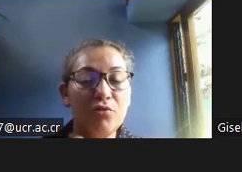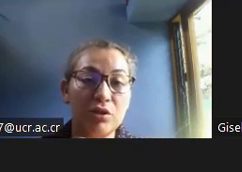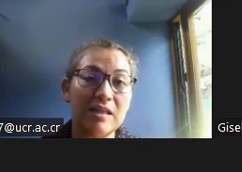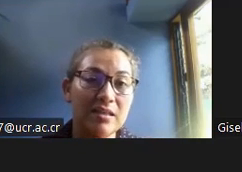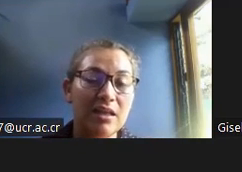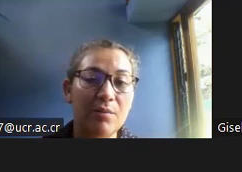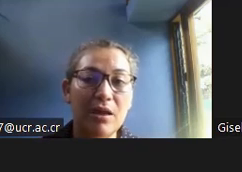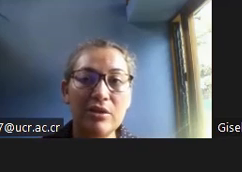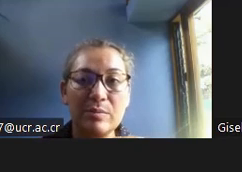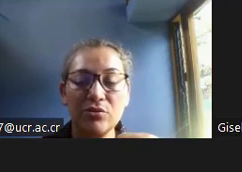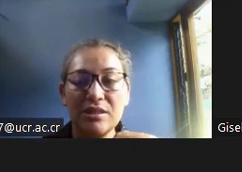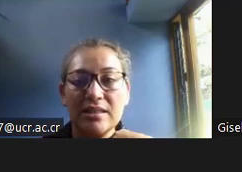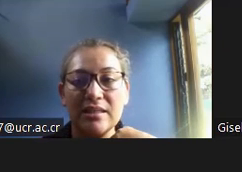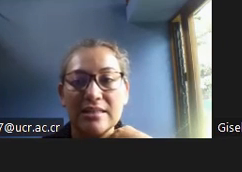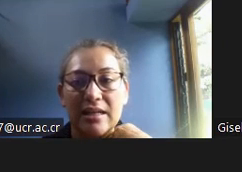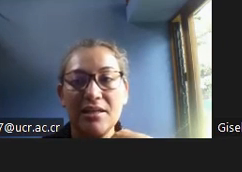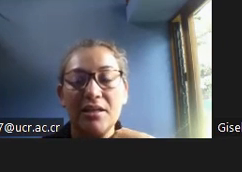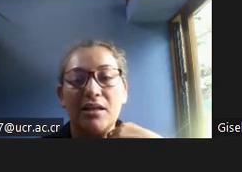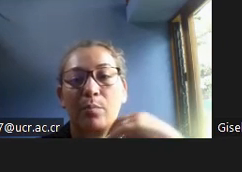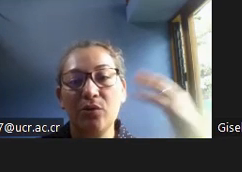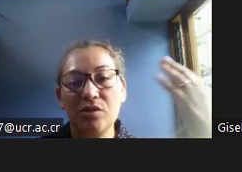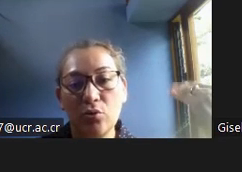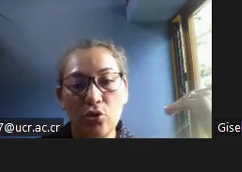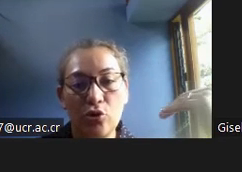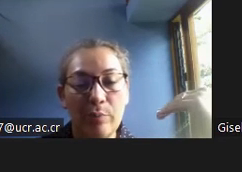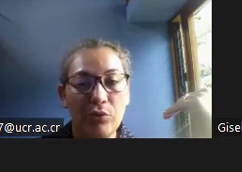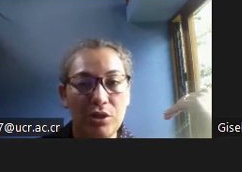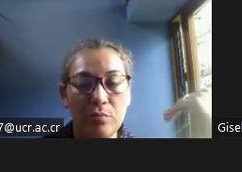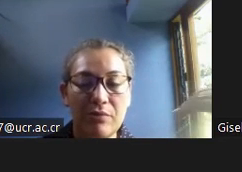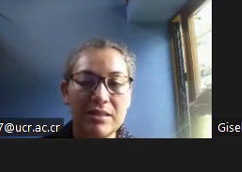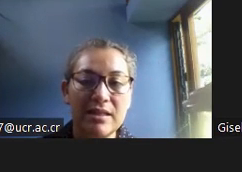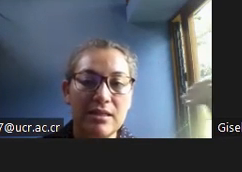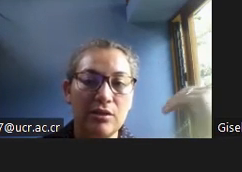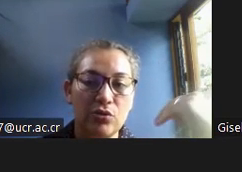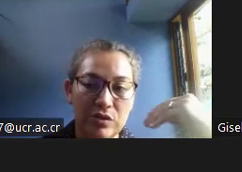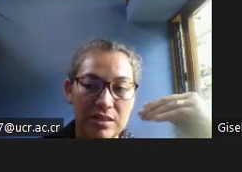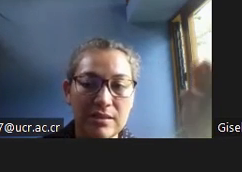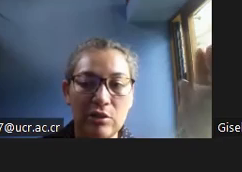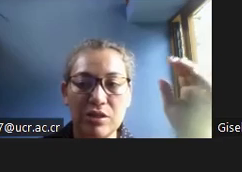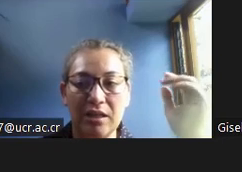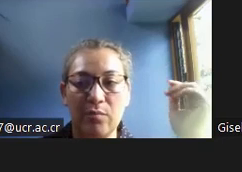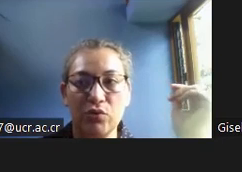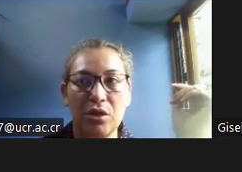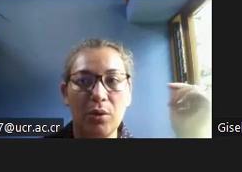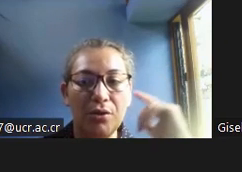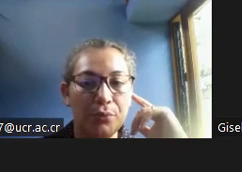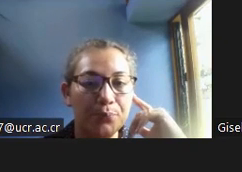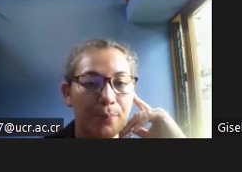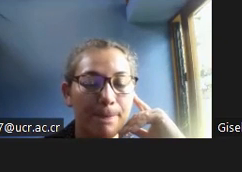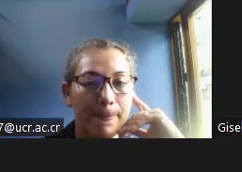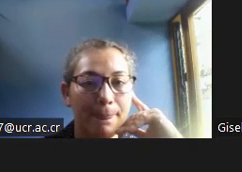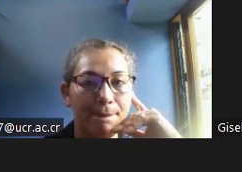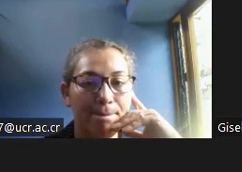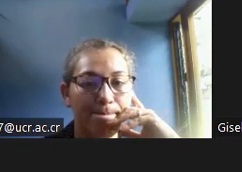en el Classroom. Y ya sé que hay varias personas que ya están ahí. Pero si alguno no ha podido, me avisa y entonces los agregamos. ¿De acuerdo?